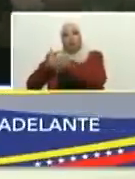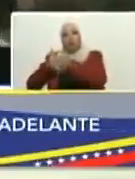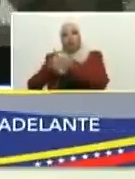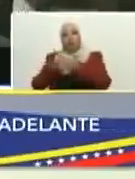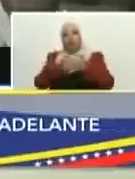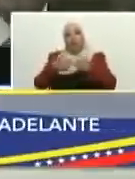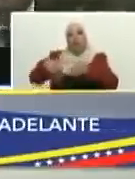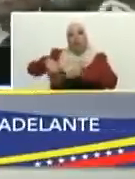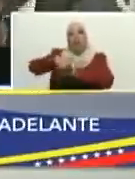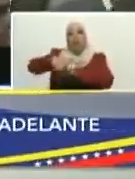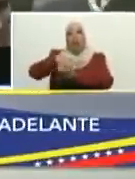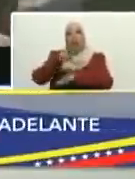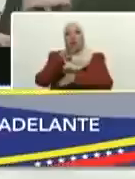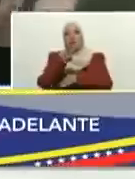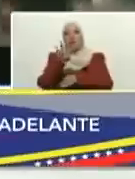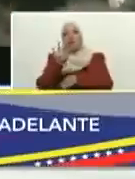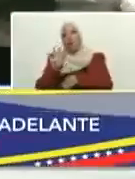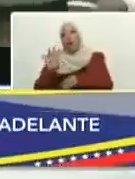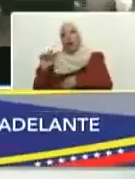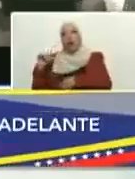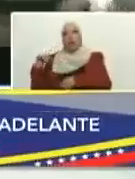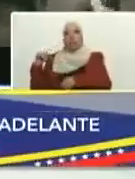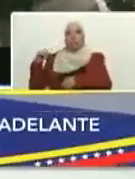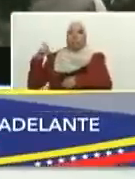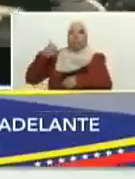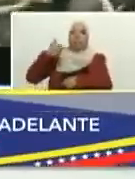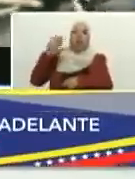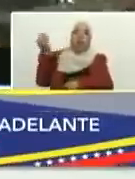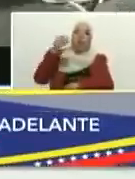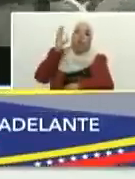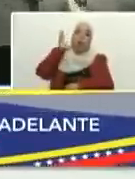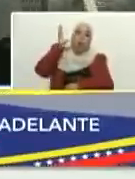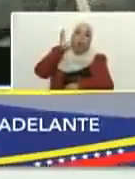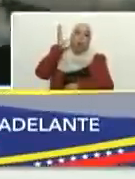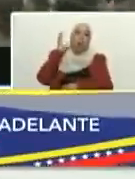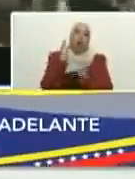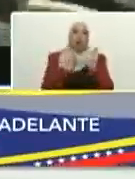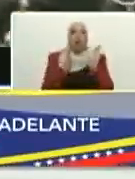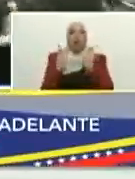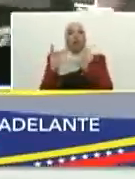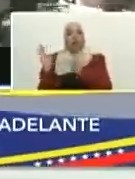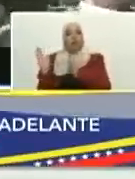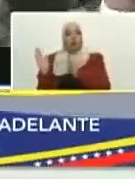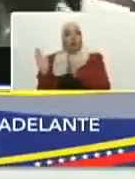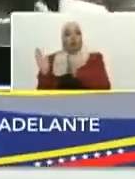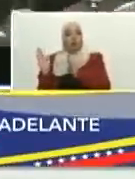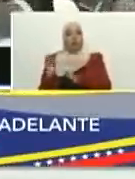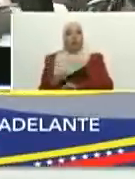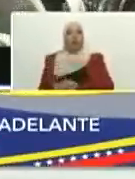calles 24 años después, hoy con más conciencia, hoy con más organización.